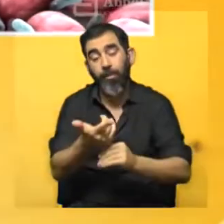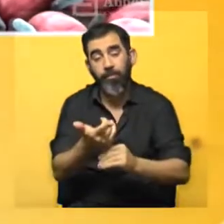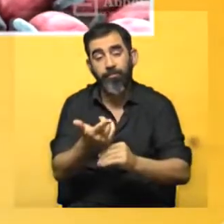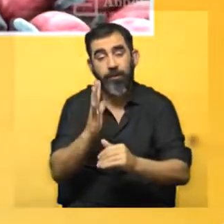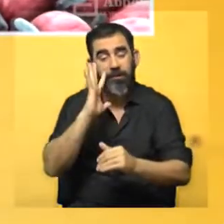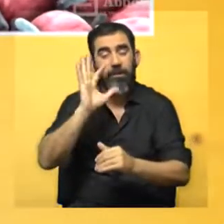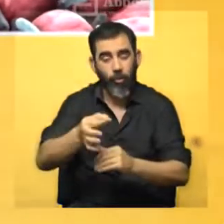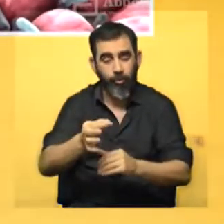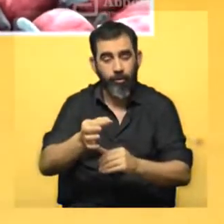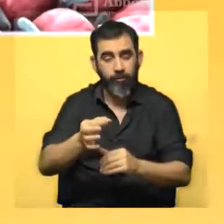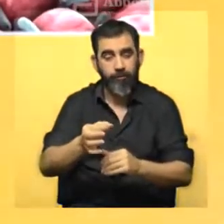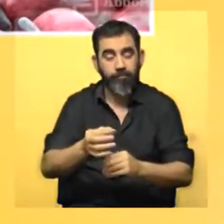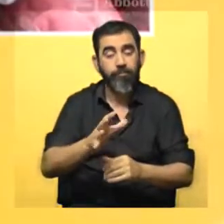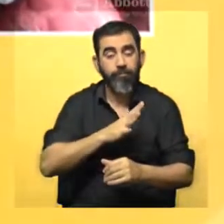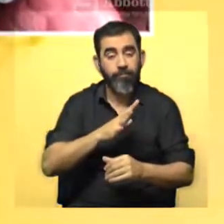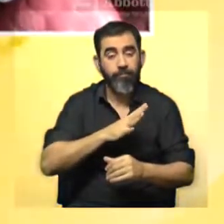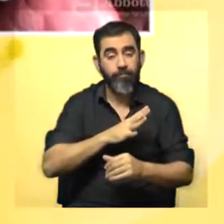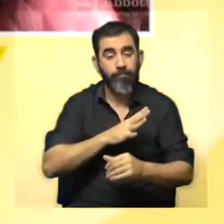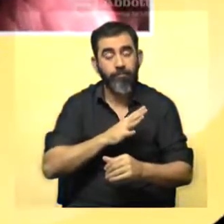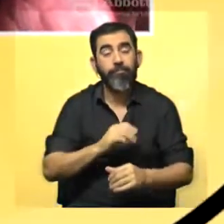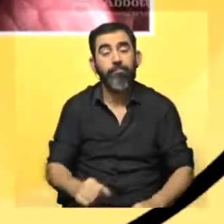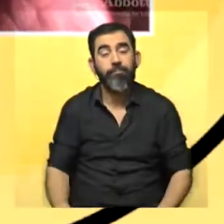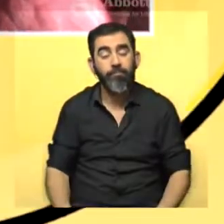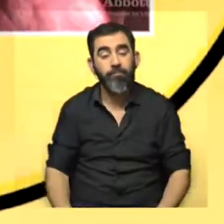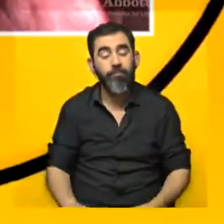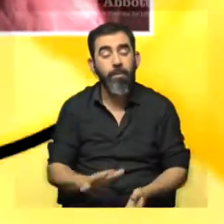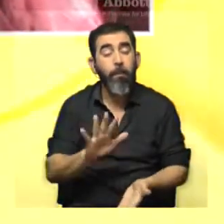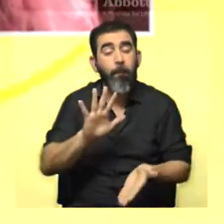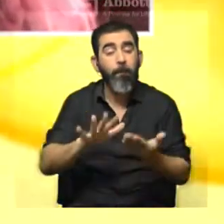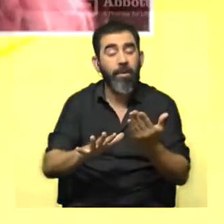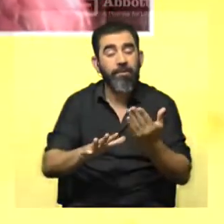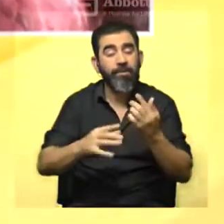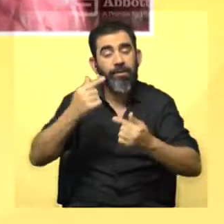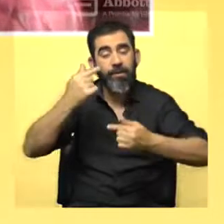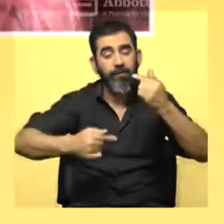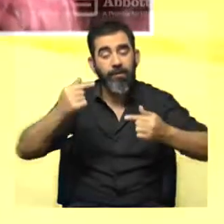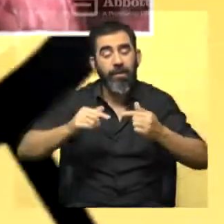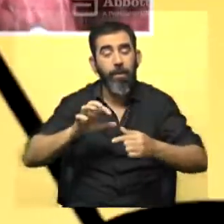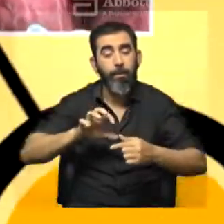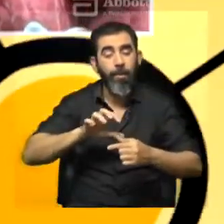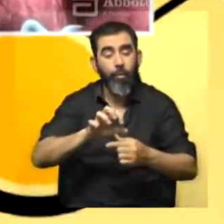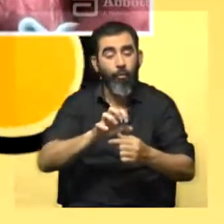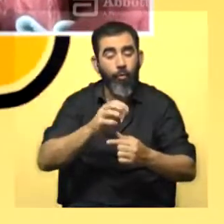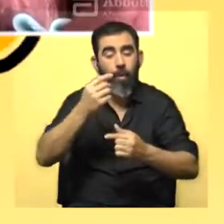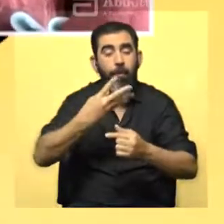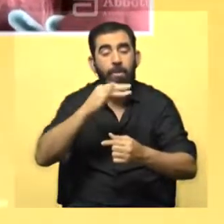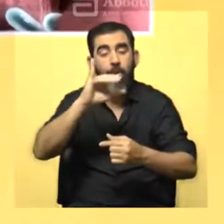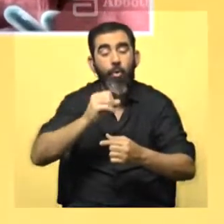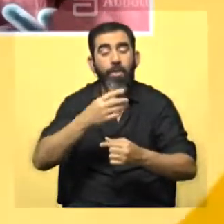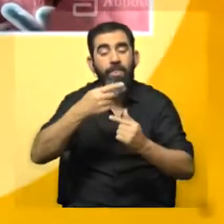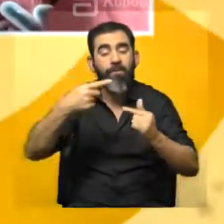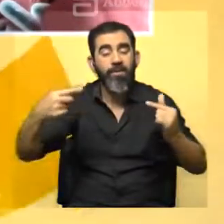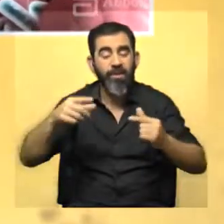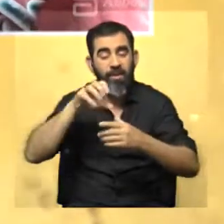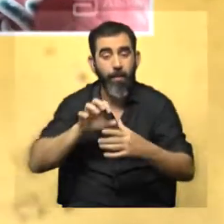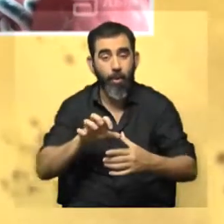es que existe una tendencia a aumentar la diversidad microbiana, la biodiversidad de nuestra microbiota.